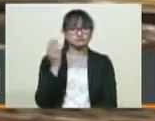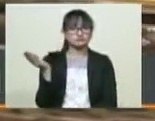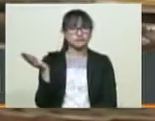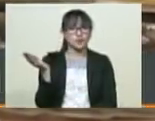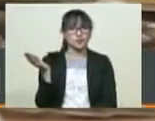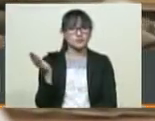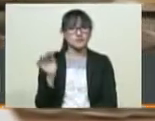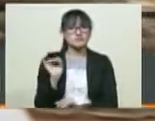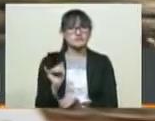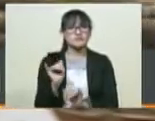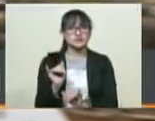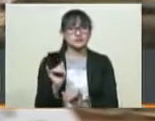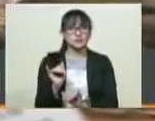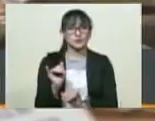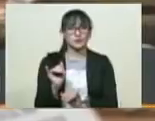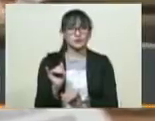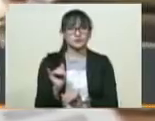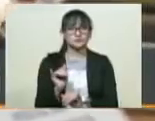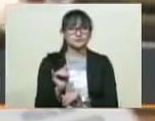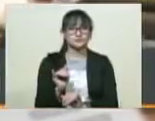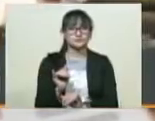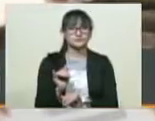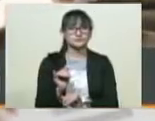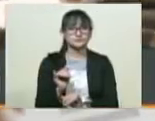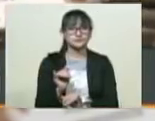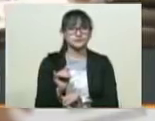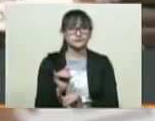también, conjuntamente con